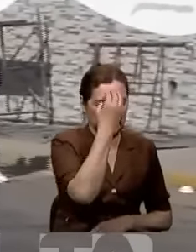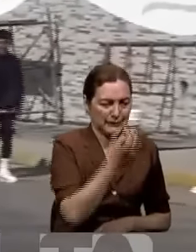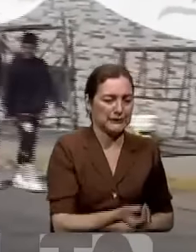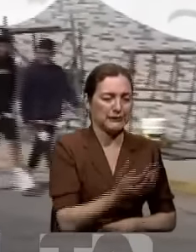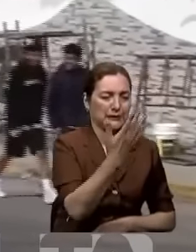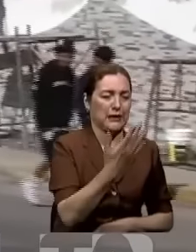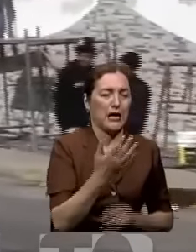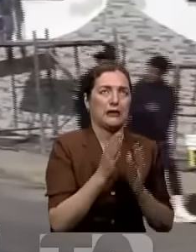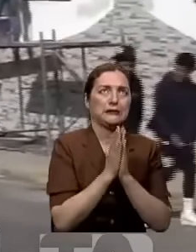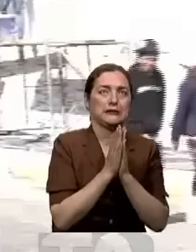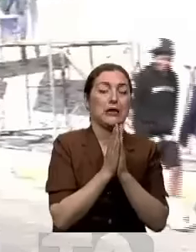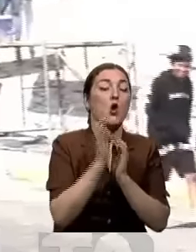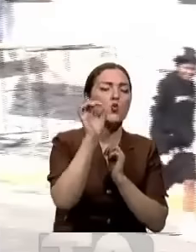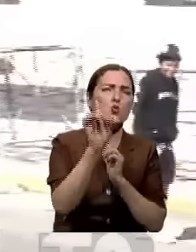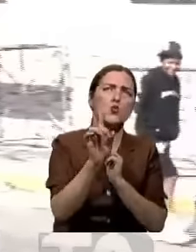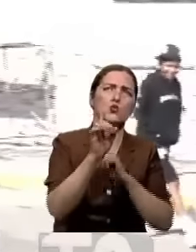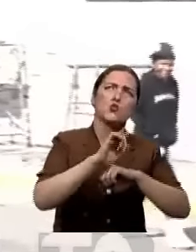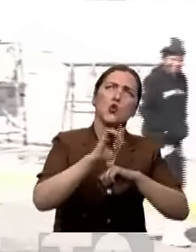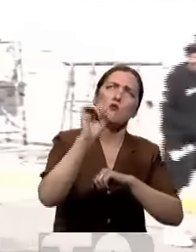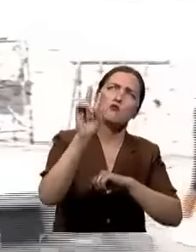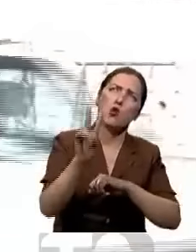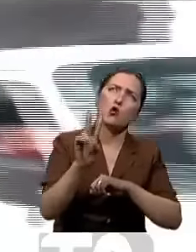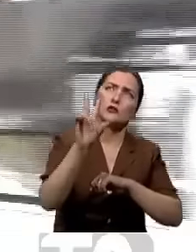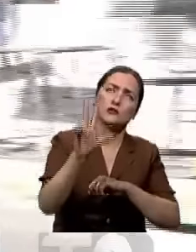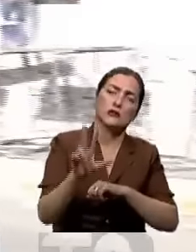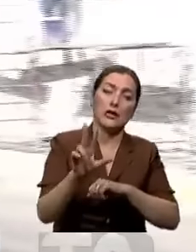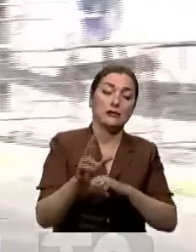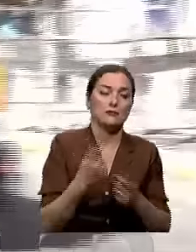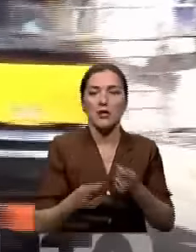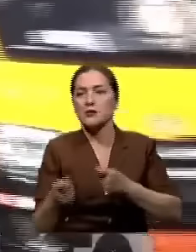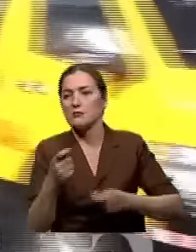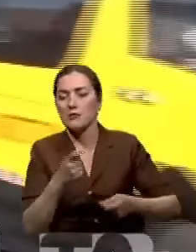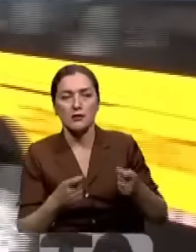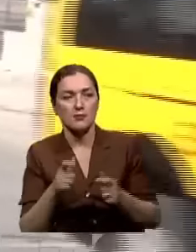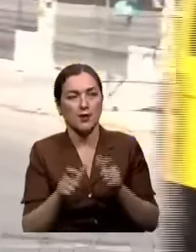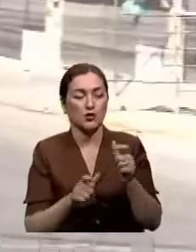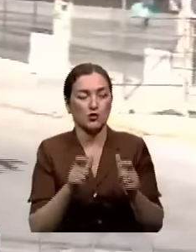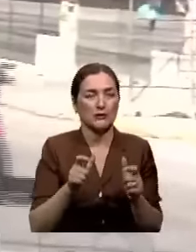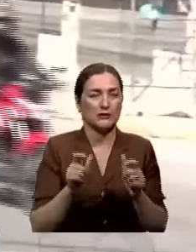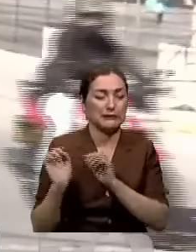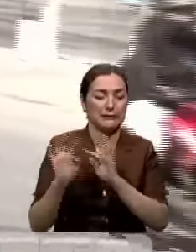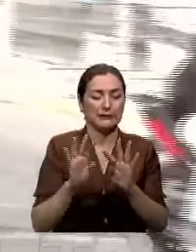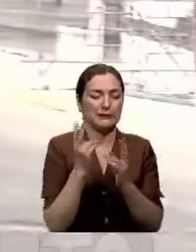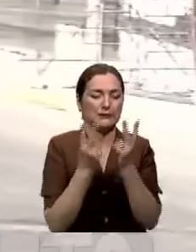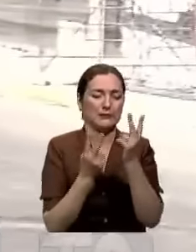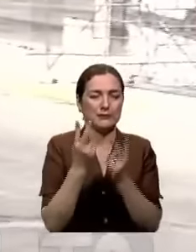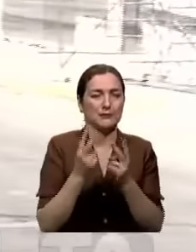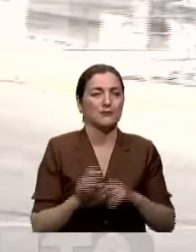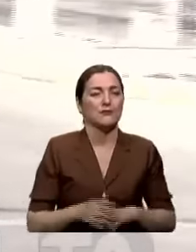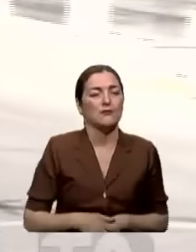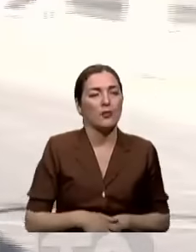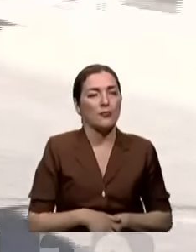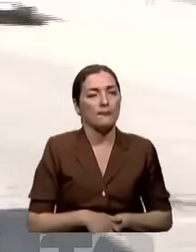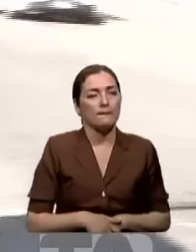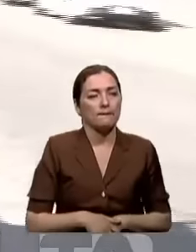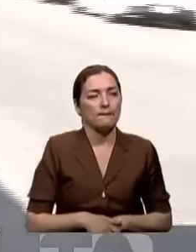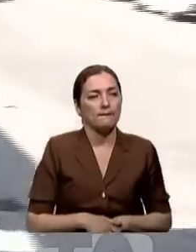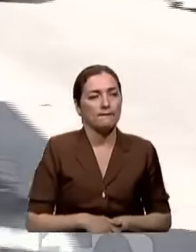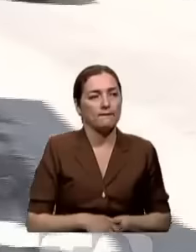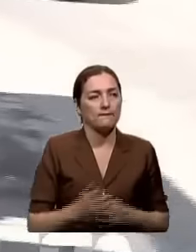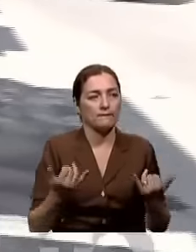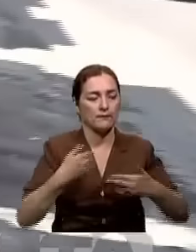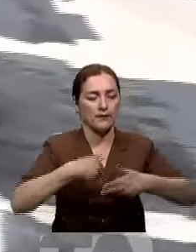1, el 2, hasta el día 3, que vendemos por finados, acudan la gente, por favor, a visitar. Ahora que está el cementerio,